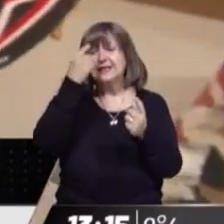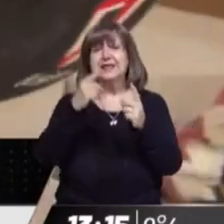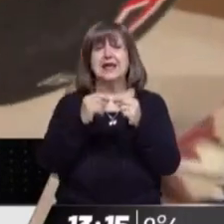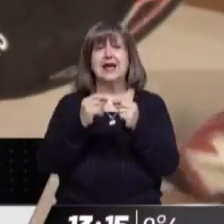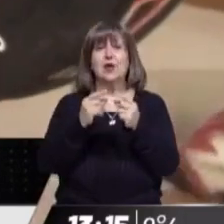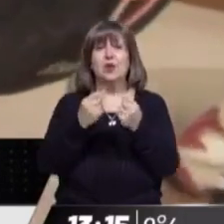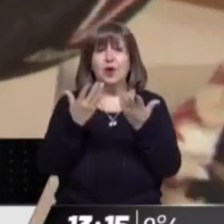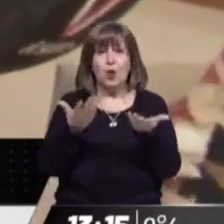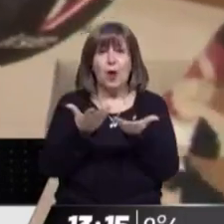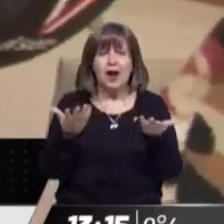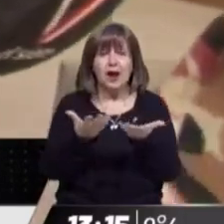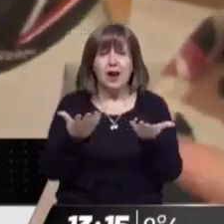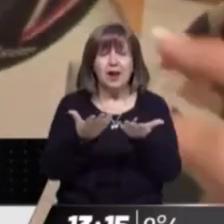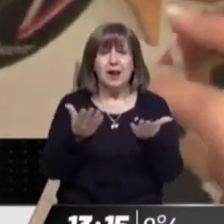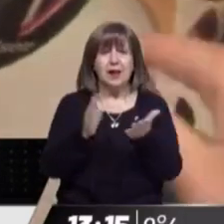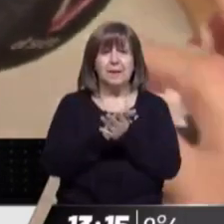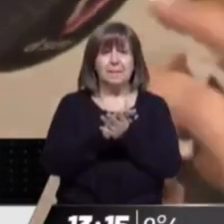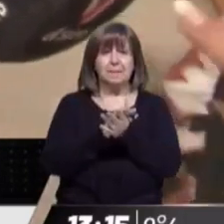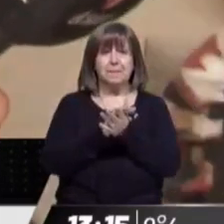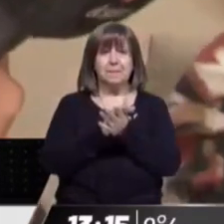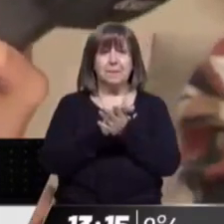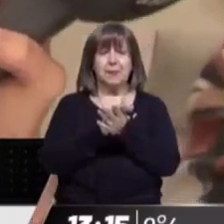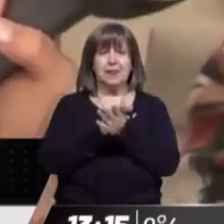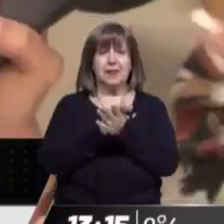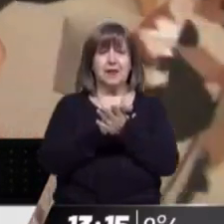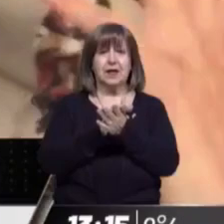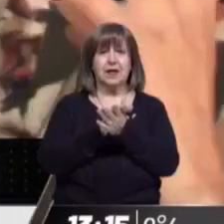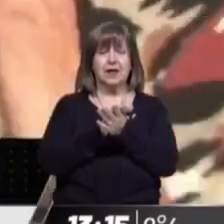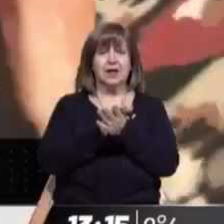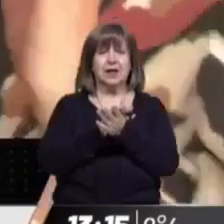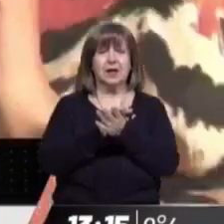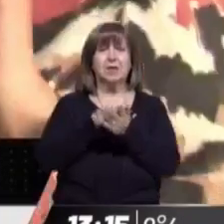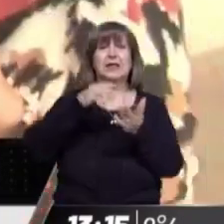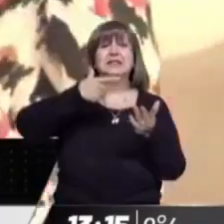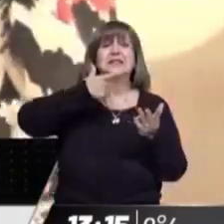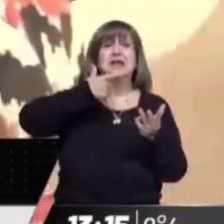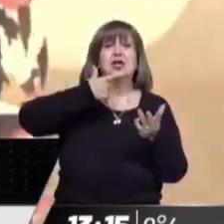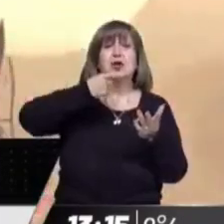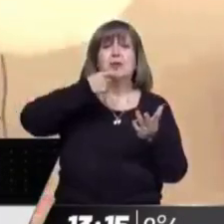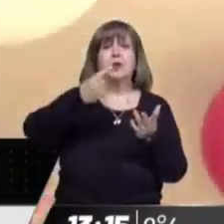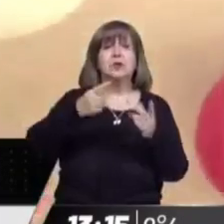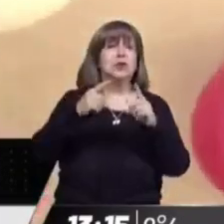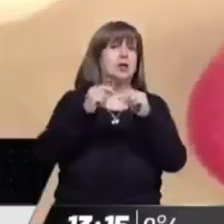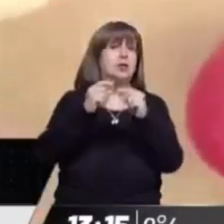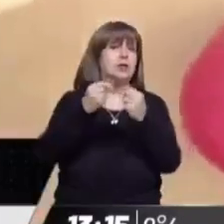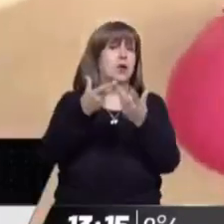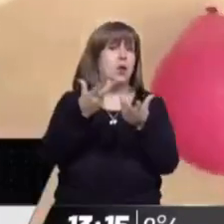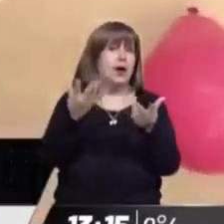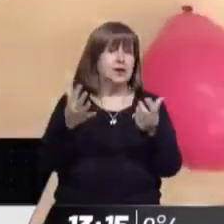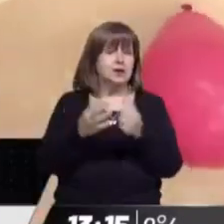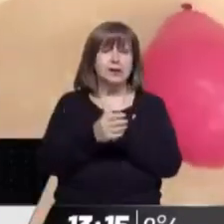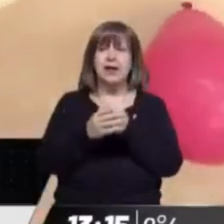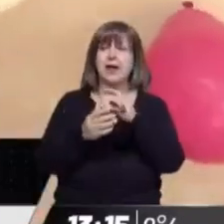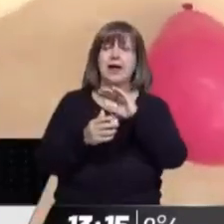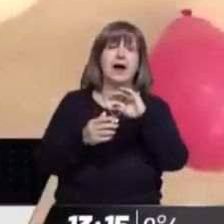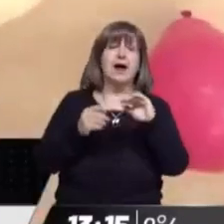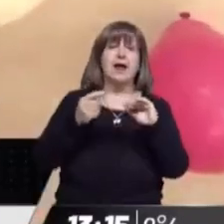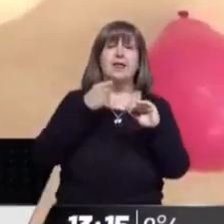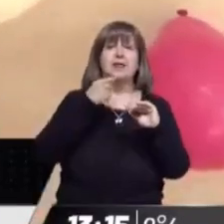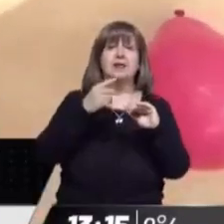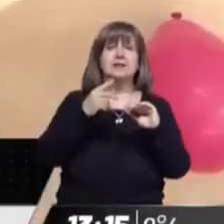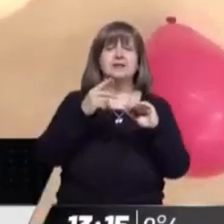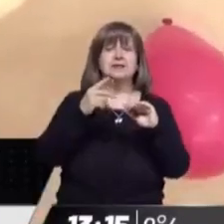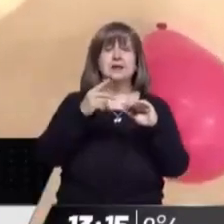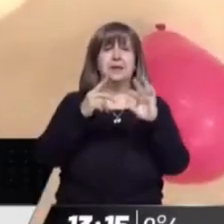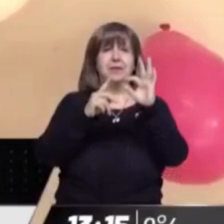A ver, Sergio, ahí le consulto, pero quería consultarle por el Kini 6, porque también en Mendoza han salido varios premios del Kini